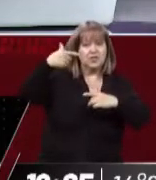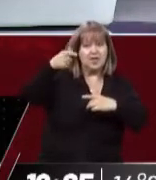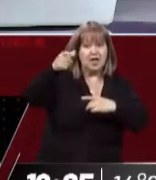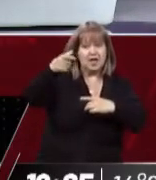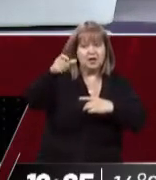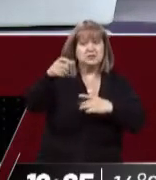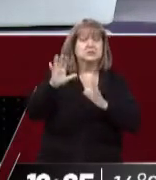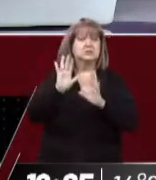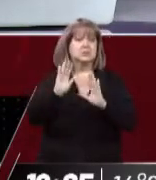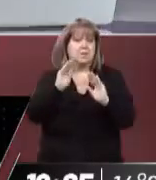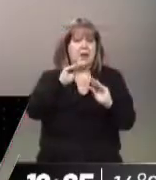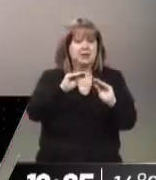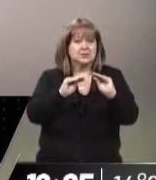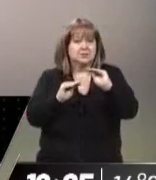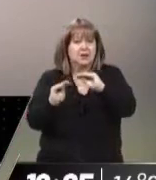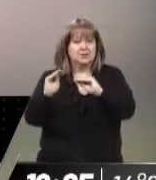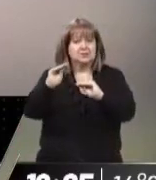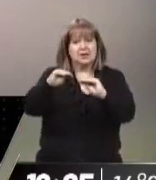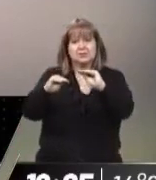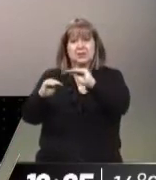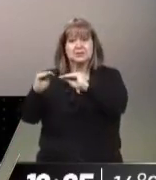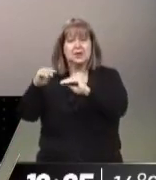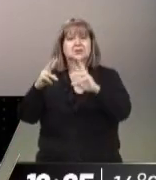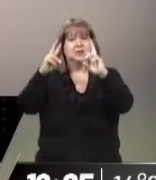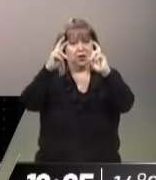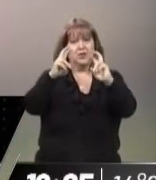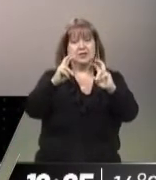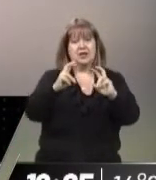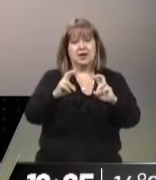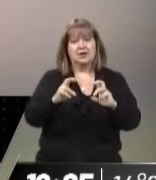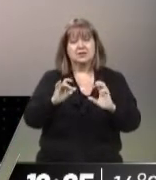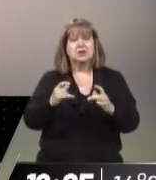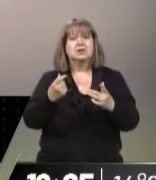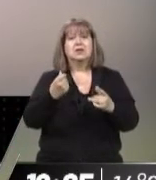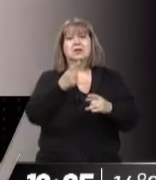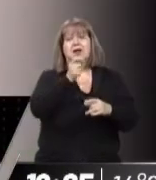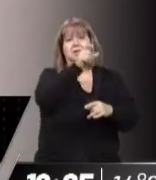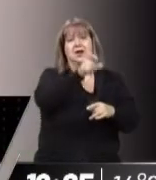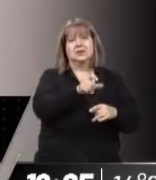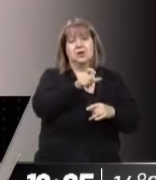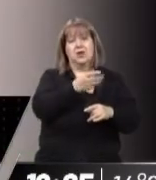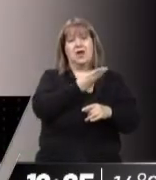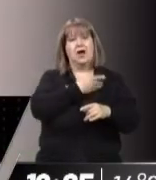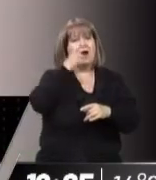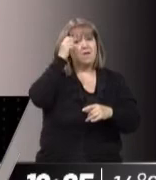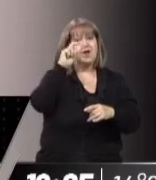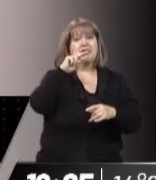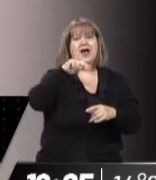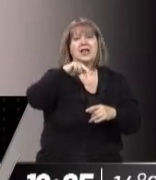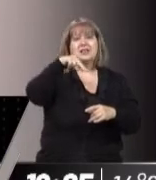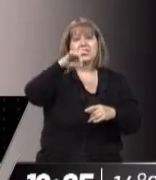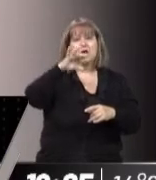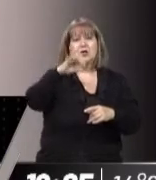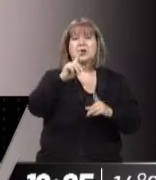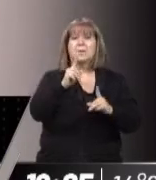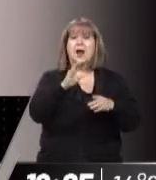que hace referencia a esta investigación que tiene como protagonistas no solamente a Fernando Sabaj Montiel, sino